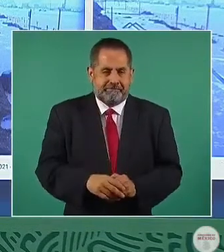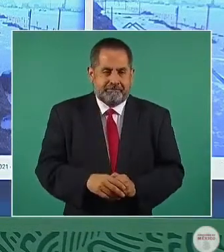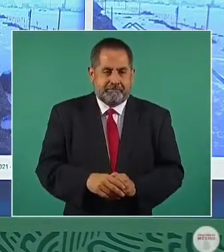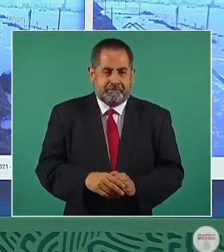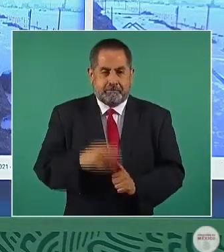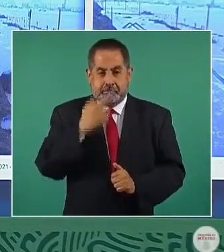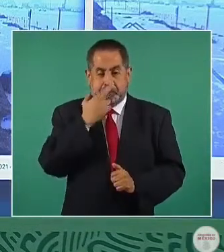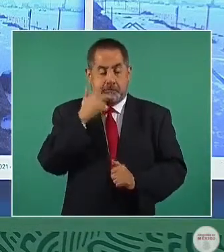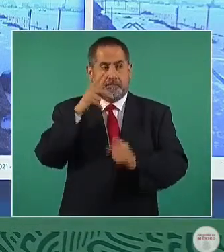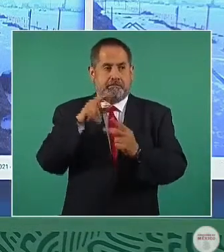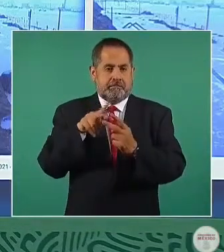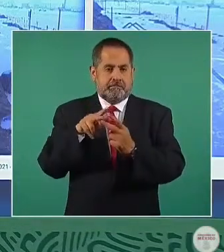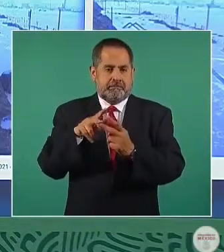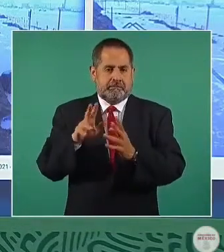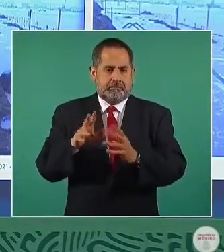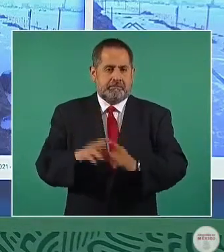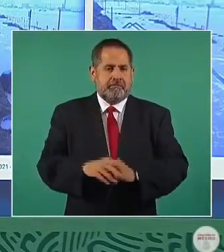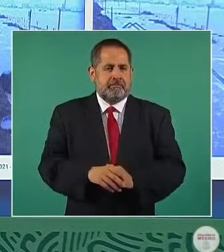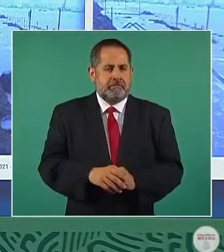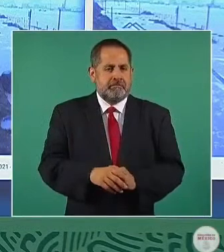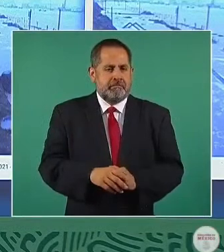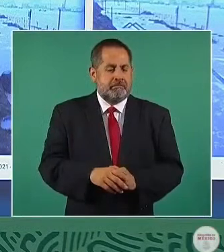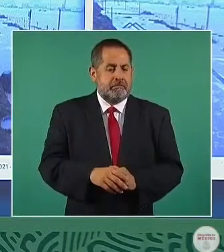Los mejores